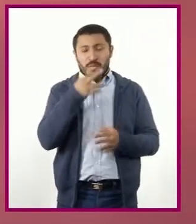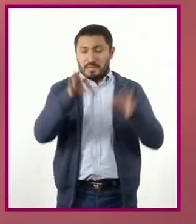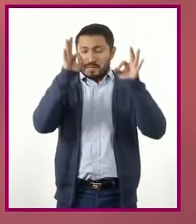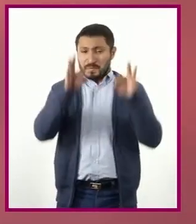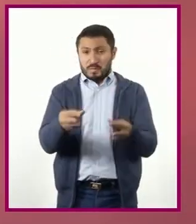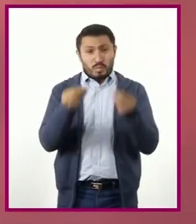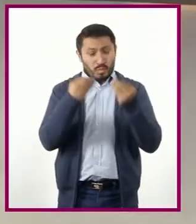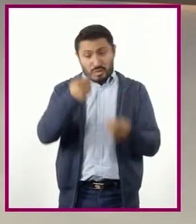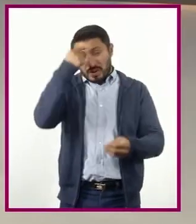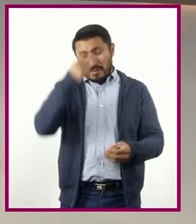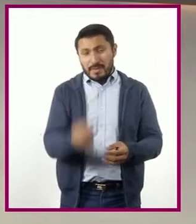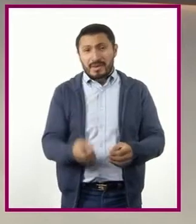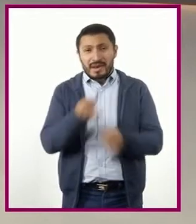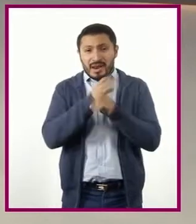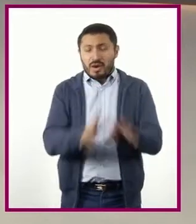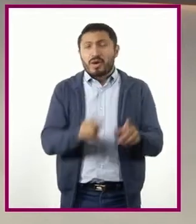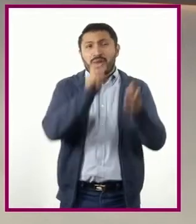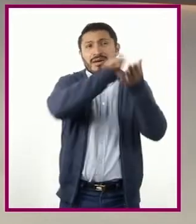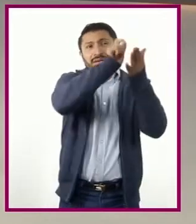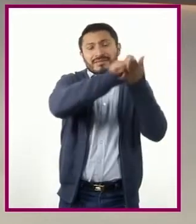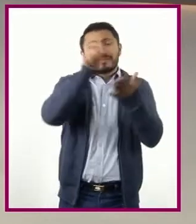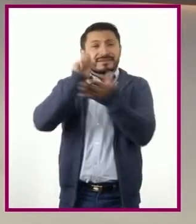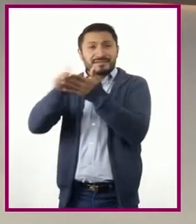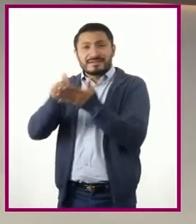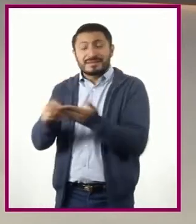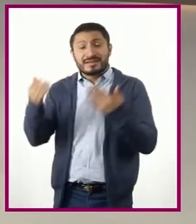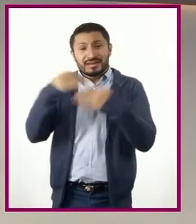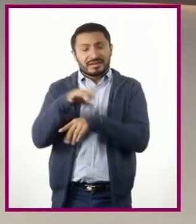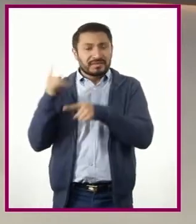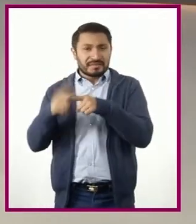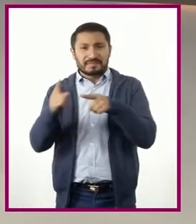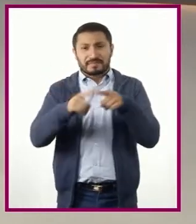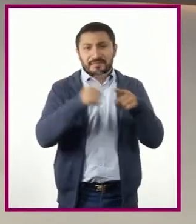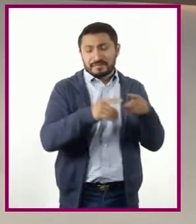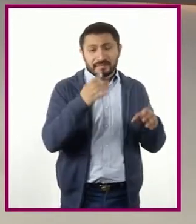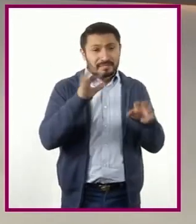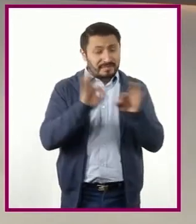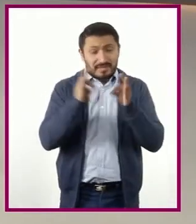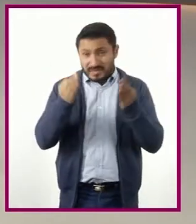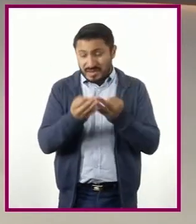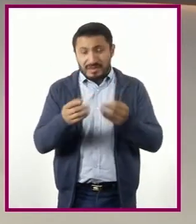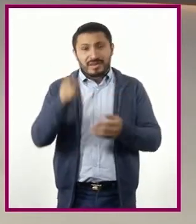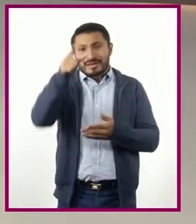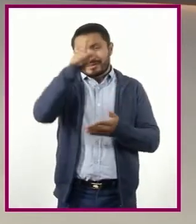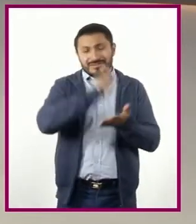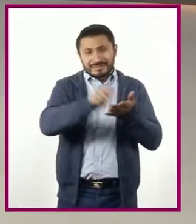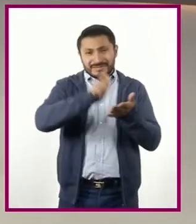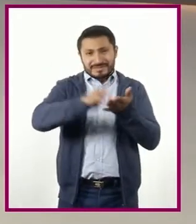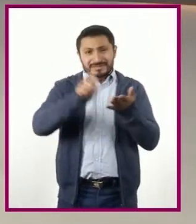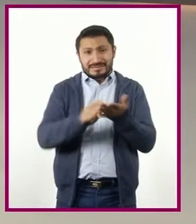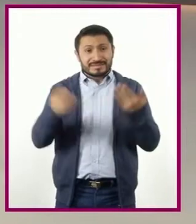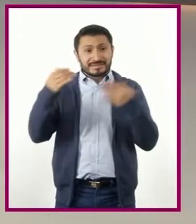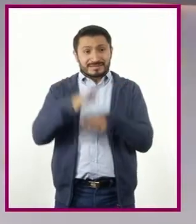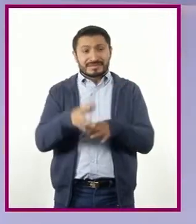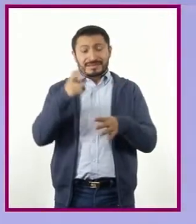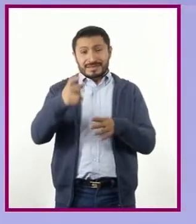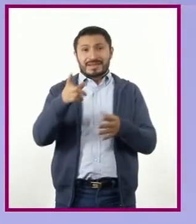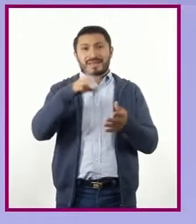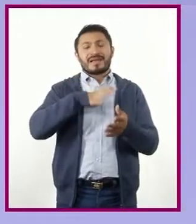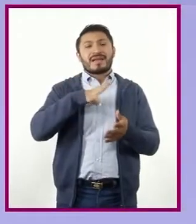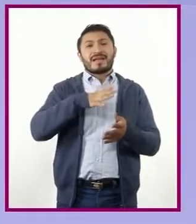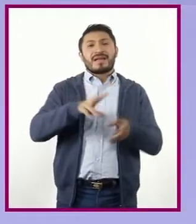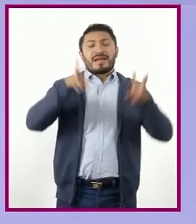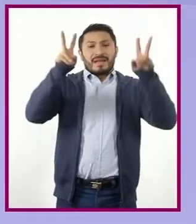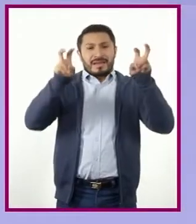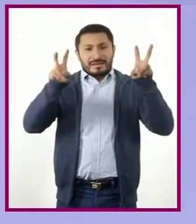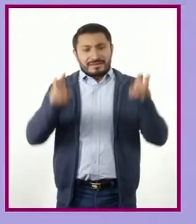para condensar la información relativa a varias obras. Anotemos esta información en una tabla poniendo el título de la obra en